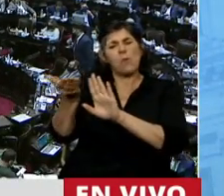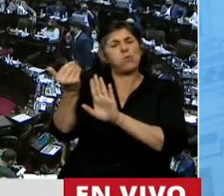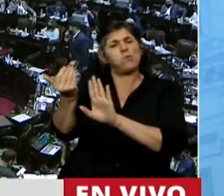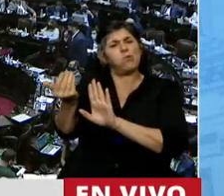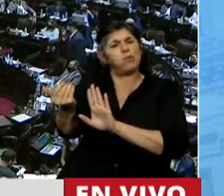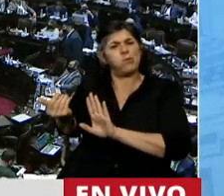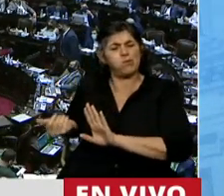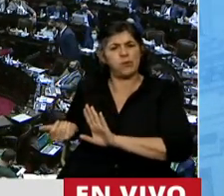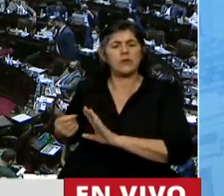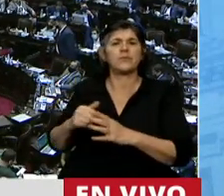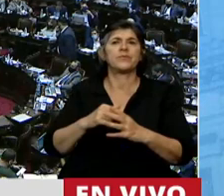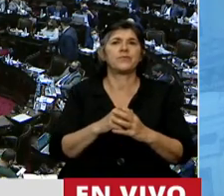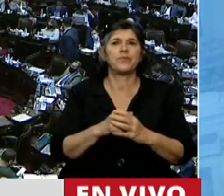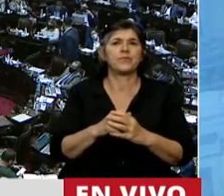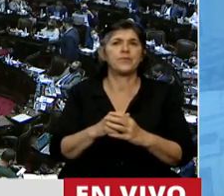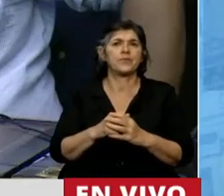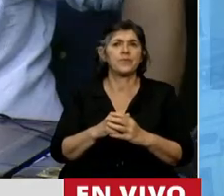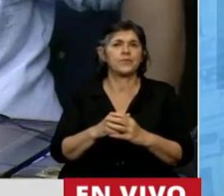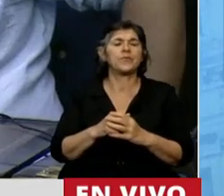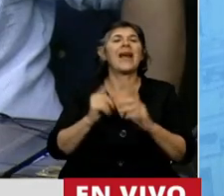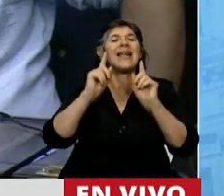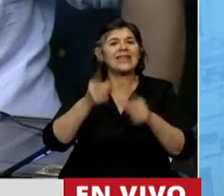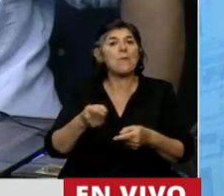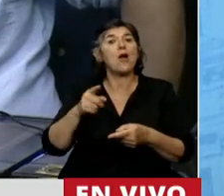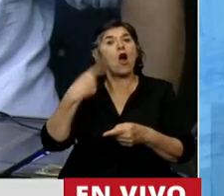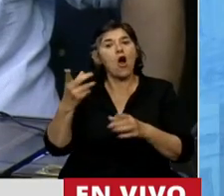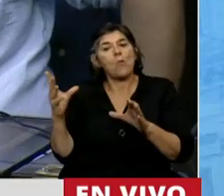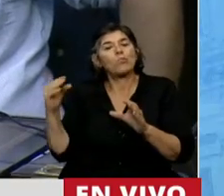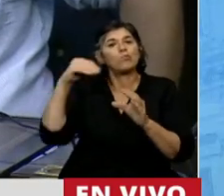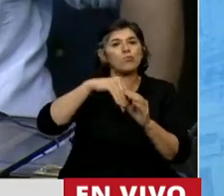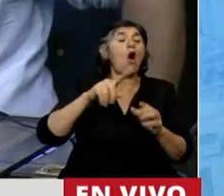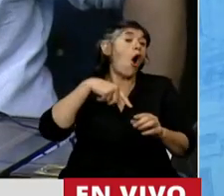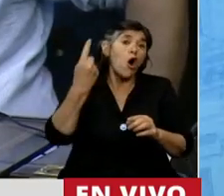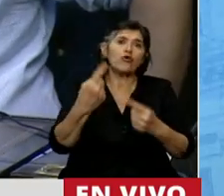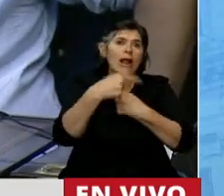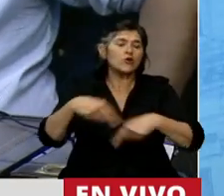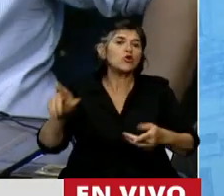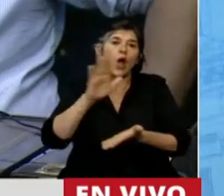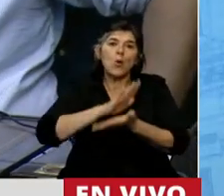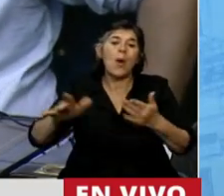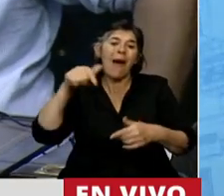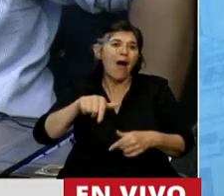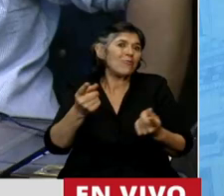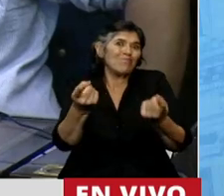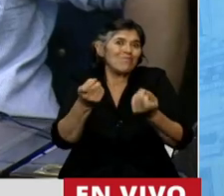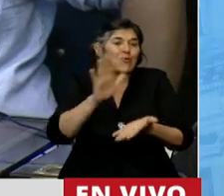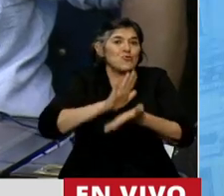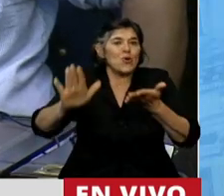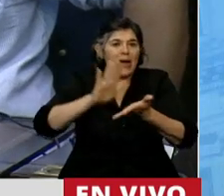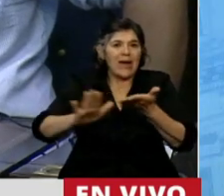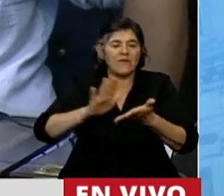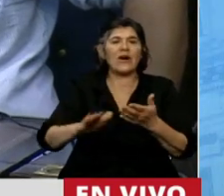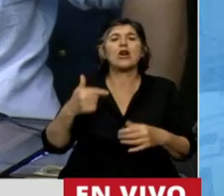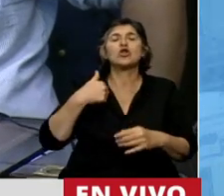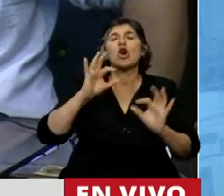muy importante como también incorpora otras prestaciones y otras asignaciones yo sé que tengo un